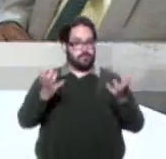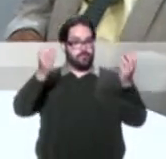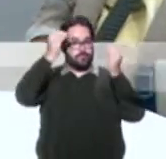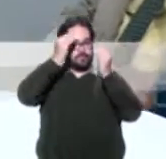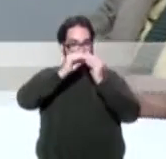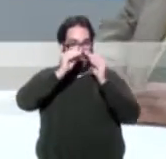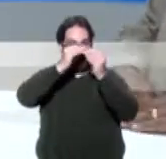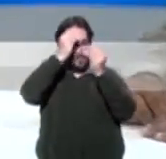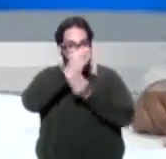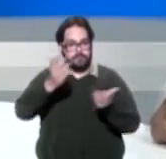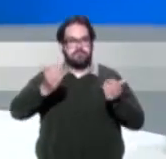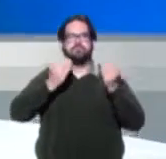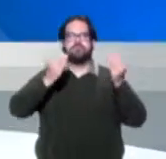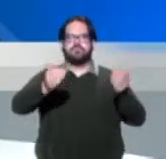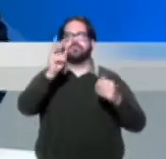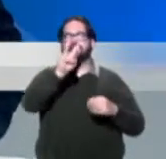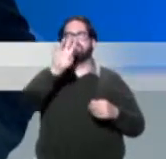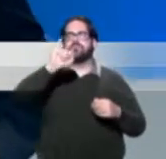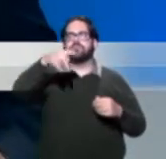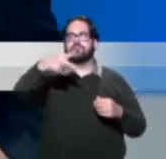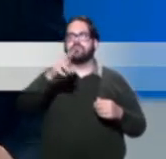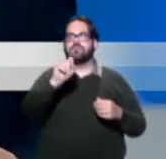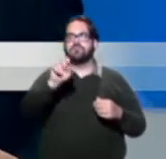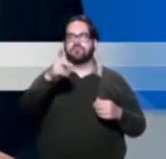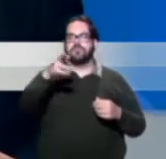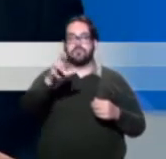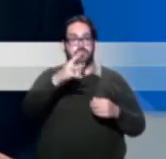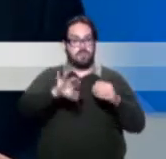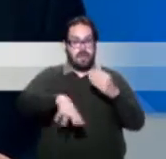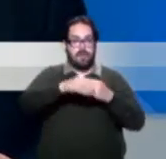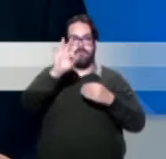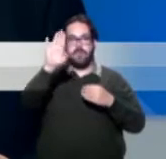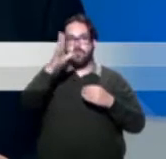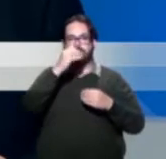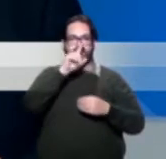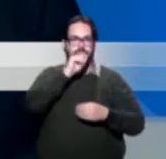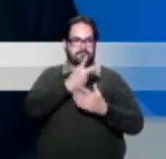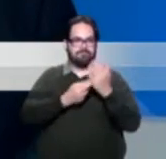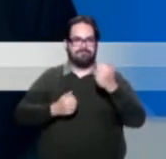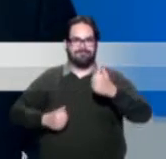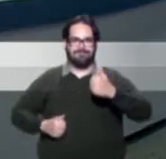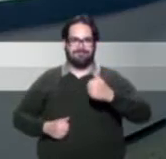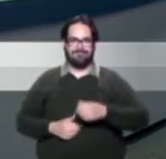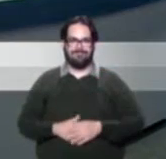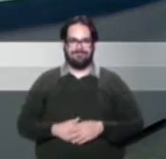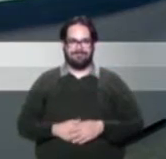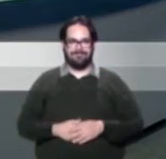noticias visite nuestra página wipr.pr y síganos en nuestras redes en Facebook y Twitter.